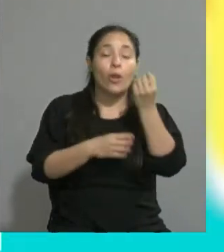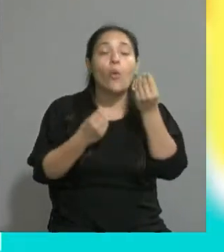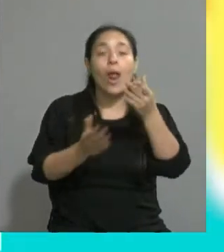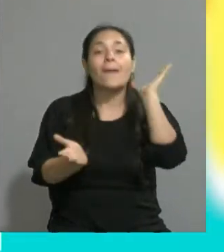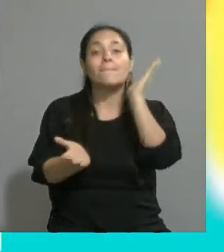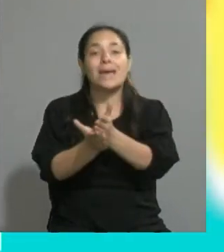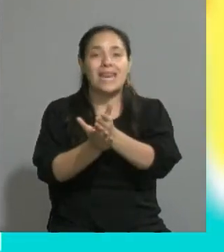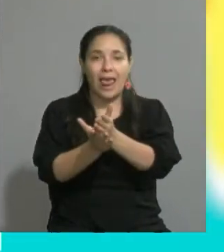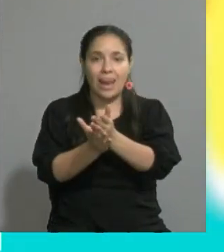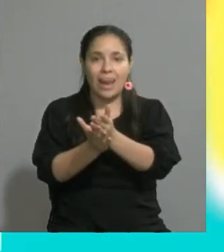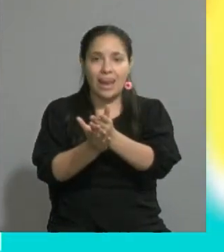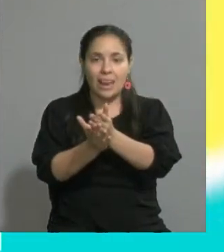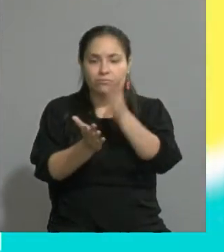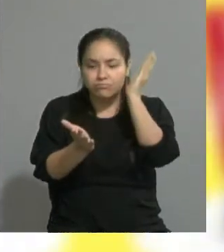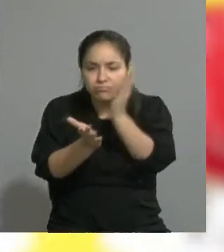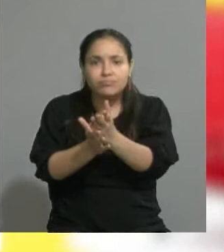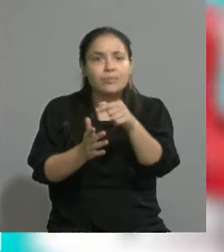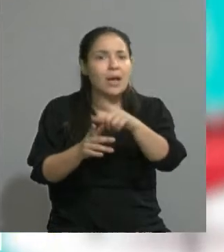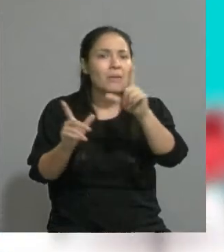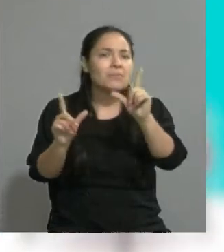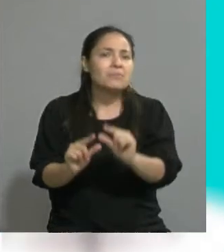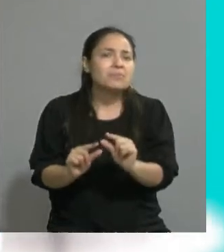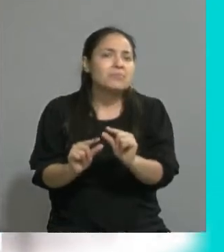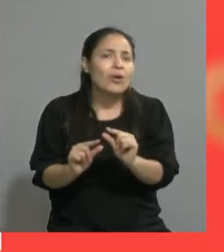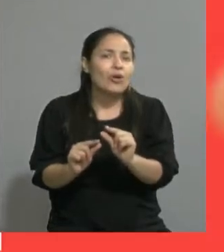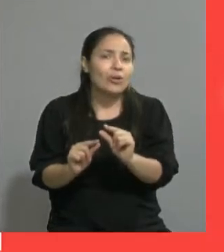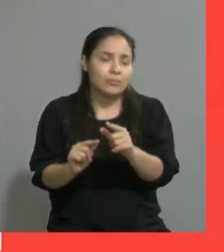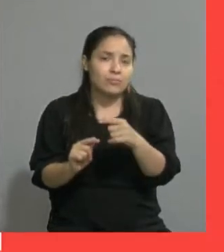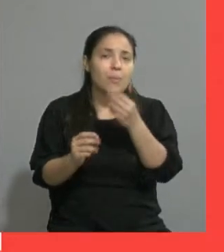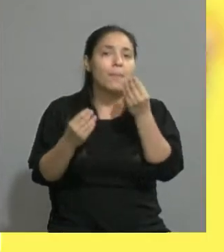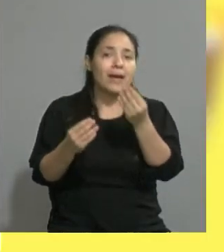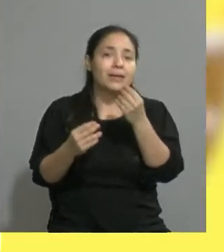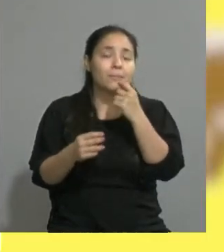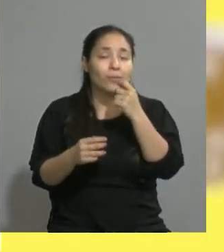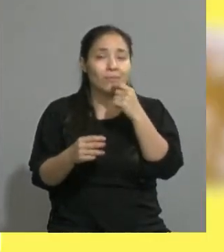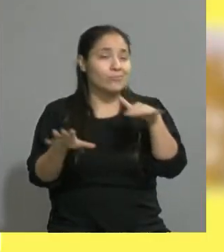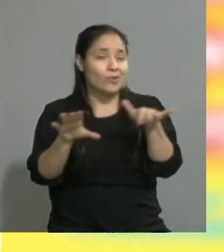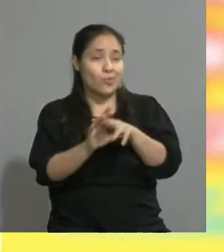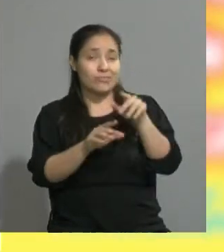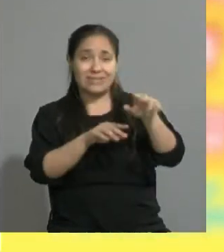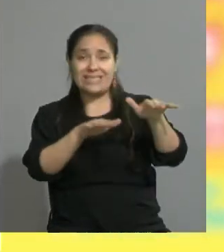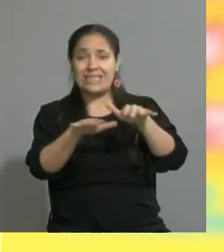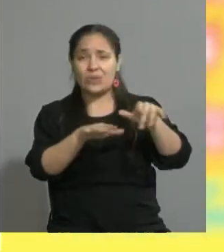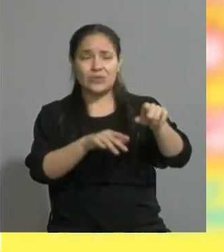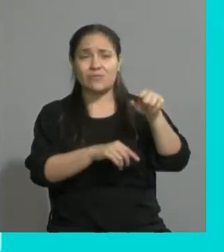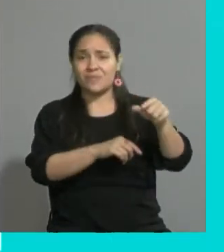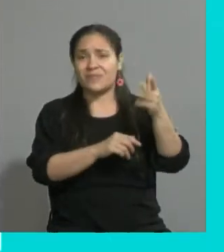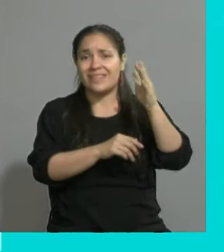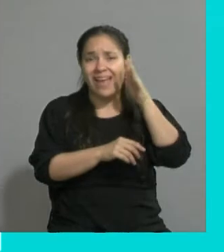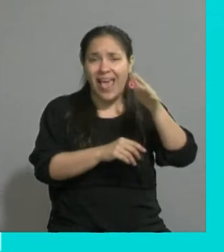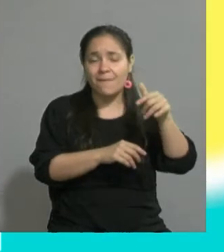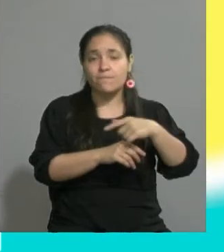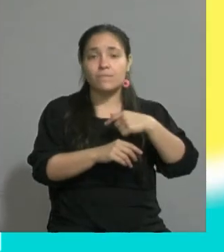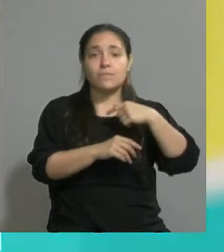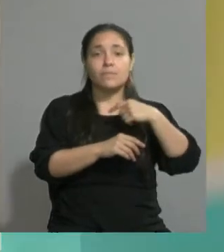muy antigua, es muy baja la pena para actos de crueldad como este, por ejemplo, porque tiene una pena que va